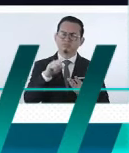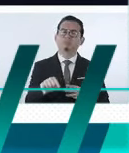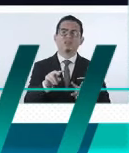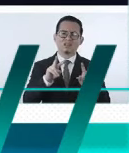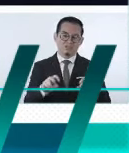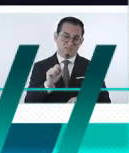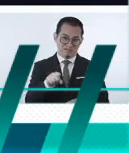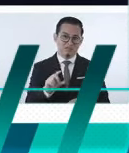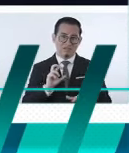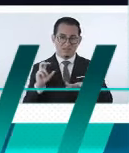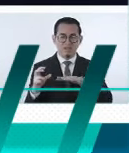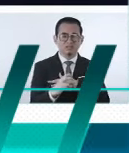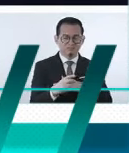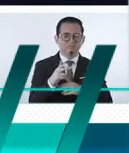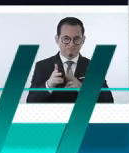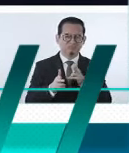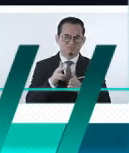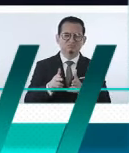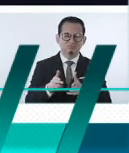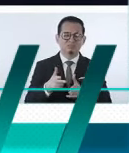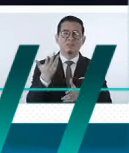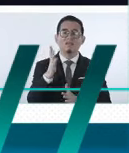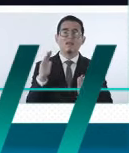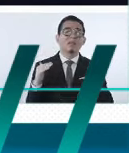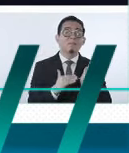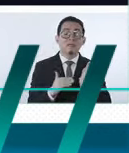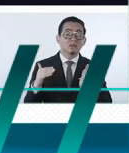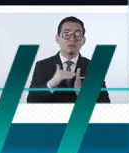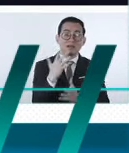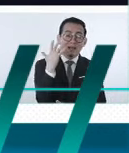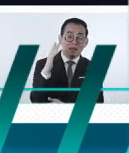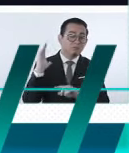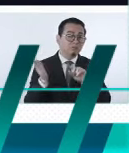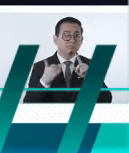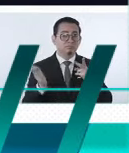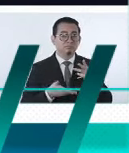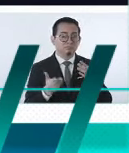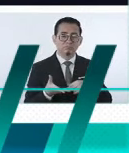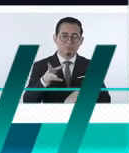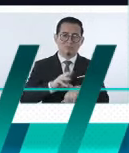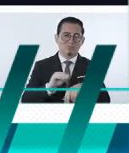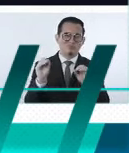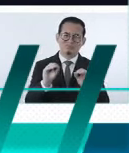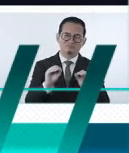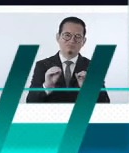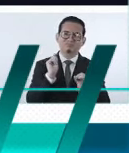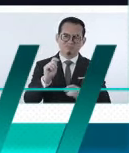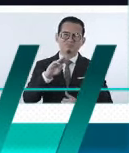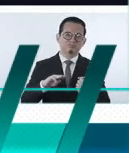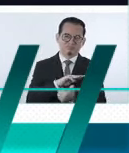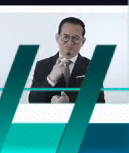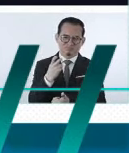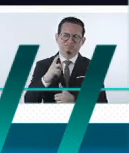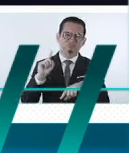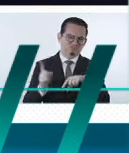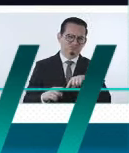de desarrollo, perdón, las zonas económicas especiales. Ahora les llaman polos de desarrollo, pero es eso. Este